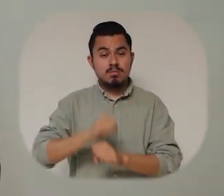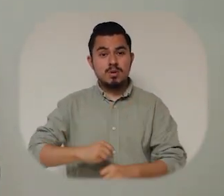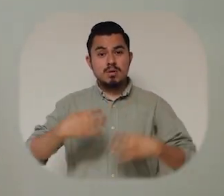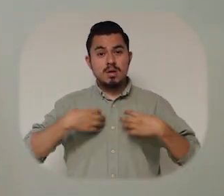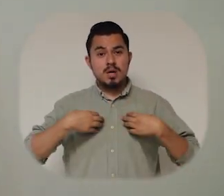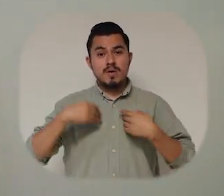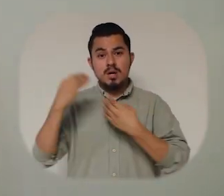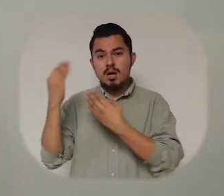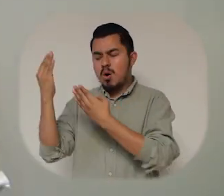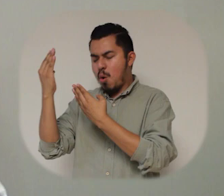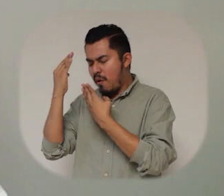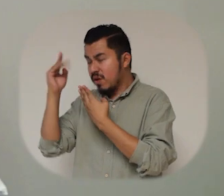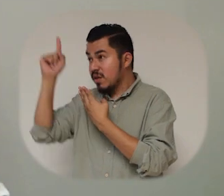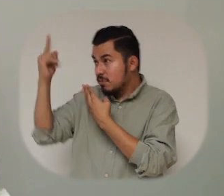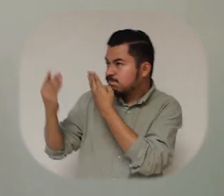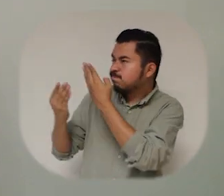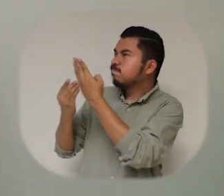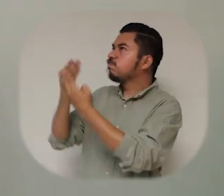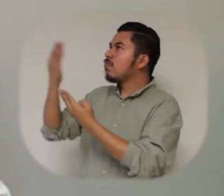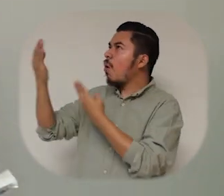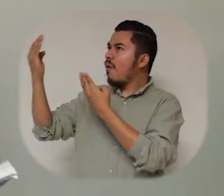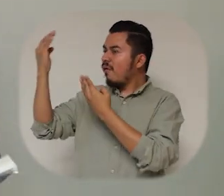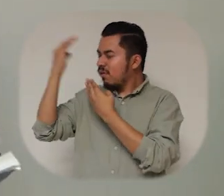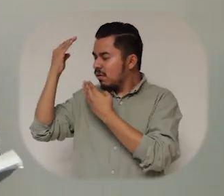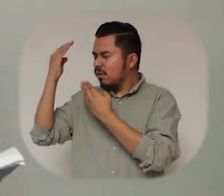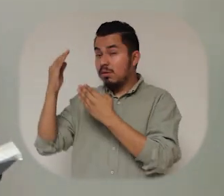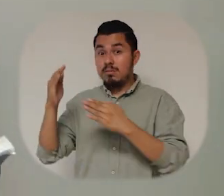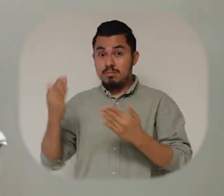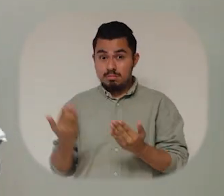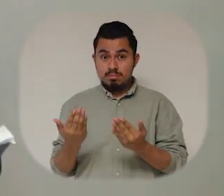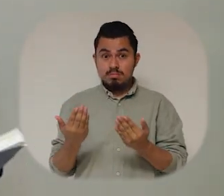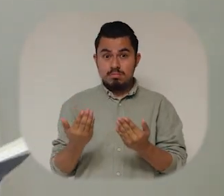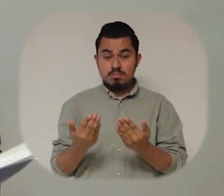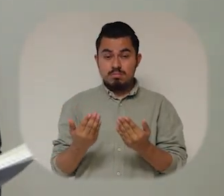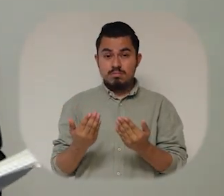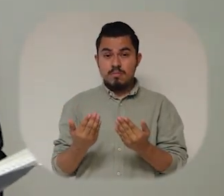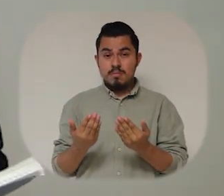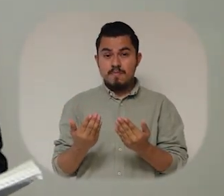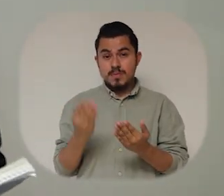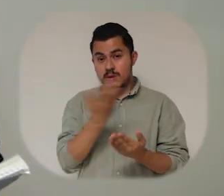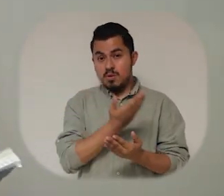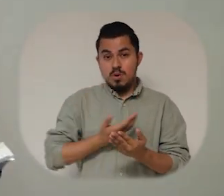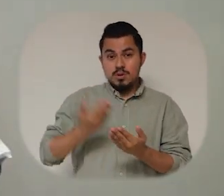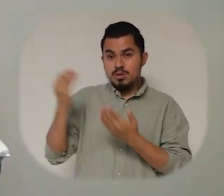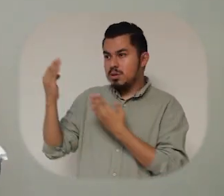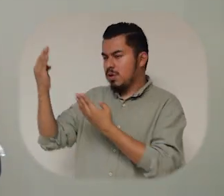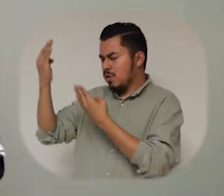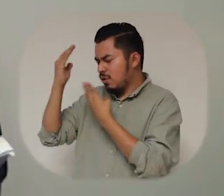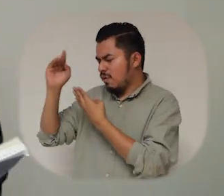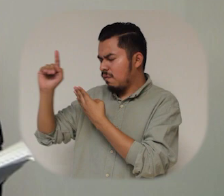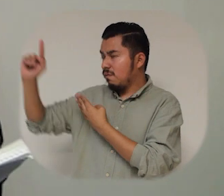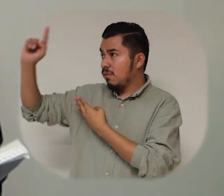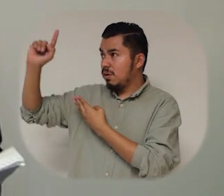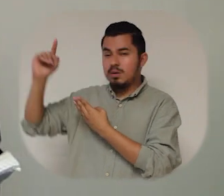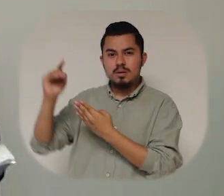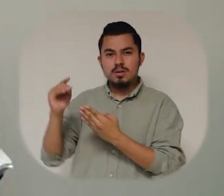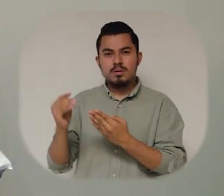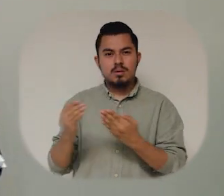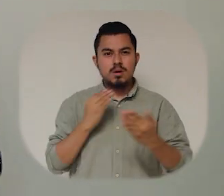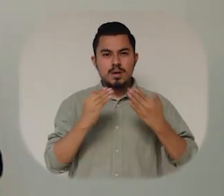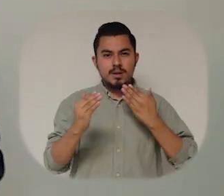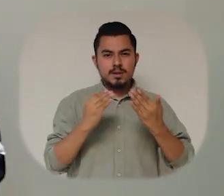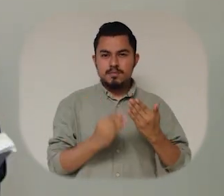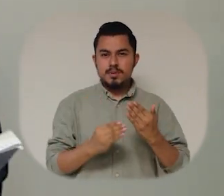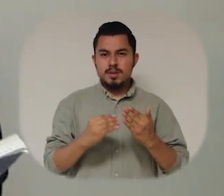Él. Así que esta parte de obedecer al Señor la podemos explicar un poco más con 1